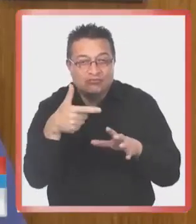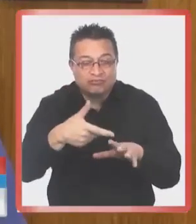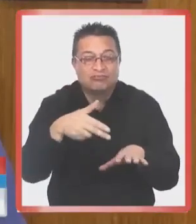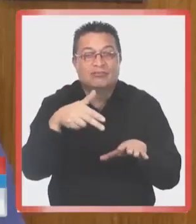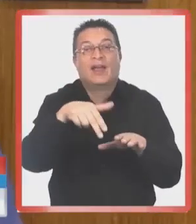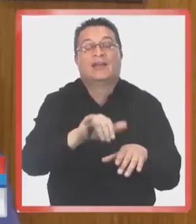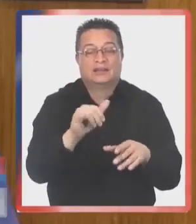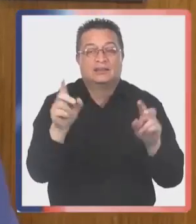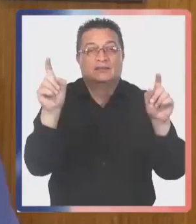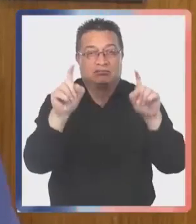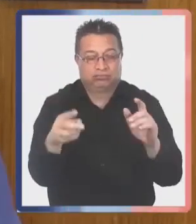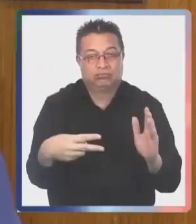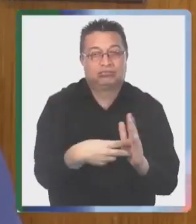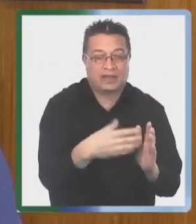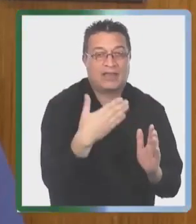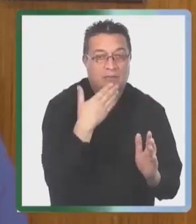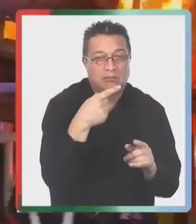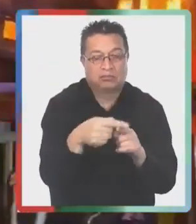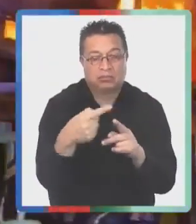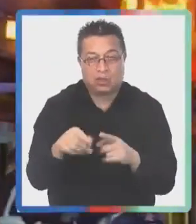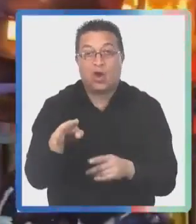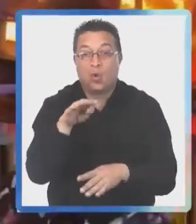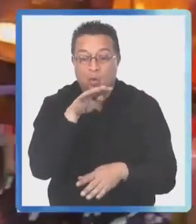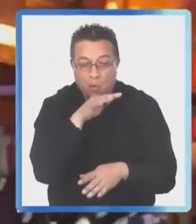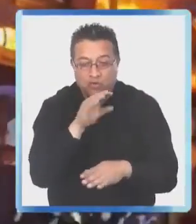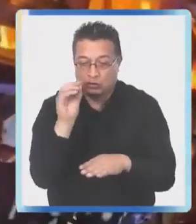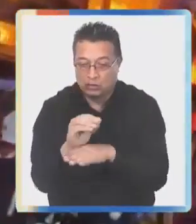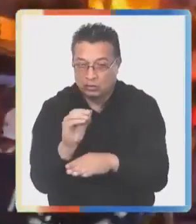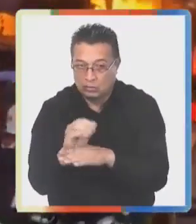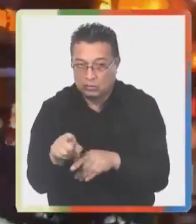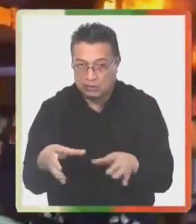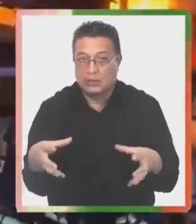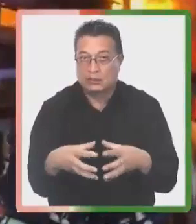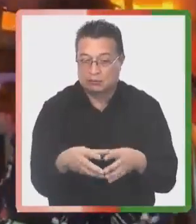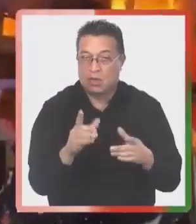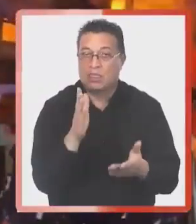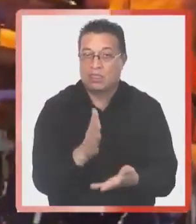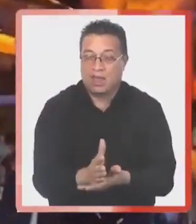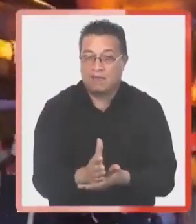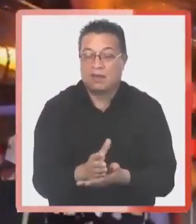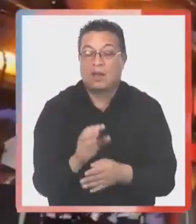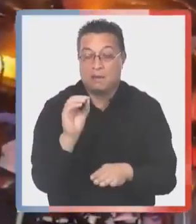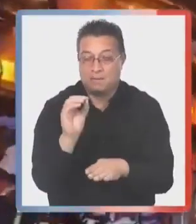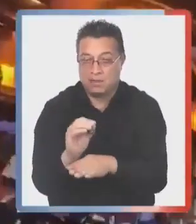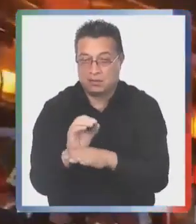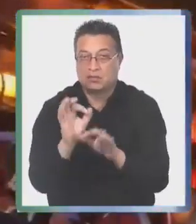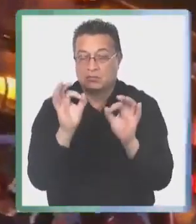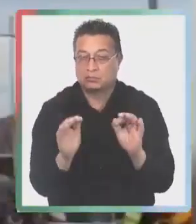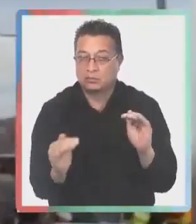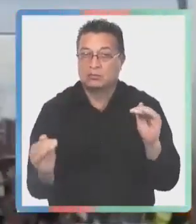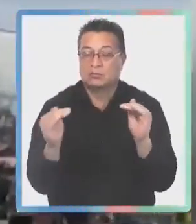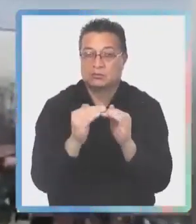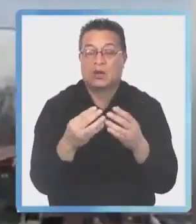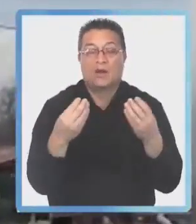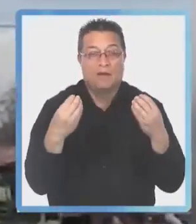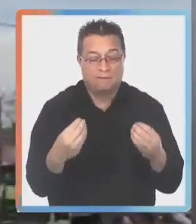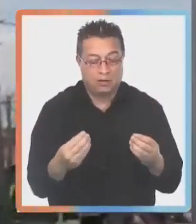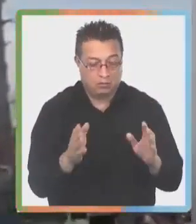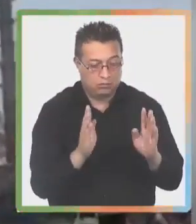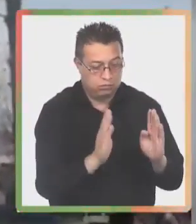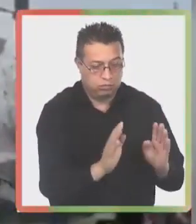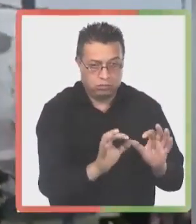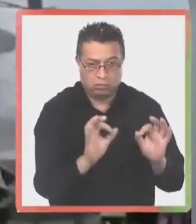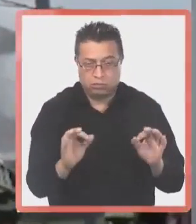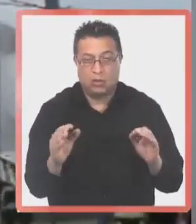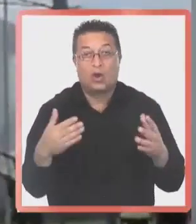e incendios eléctricos también. Las recomendaciones son el uso y mantenimiento de estos equipos, la mantención adecuada,